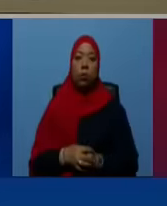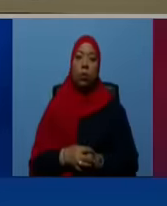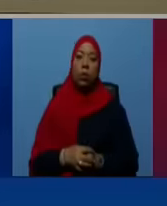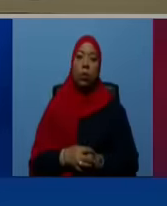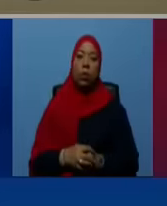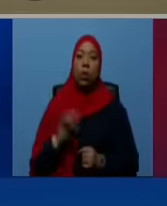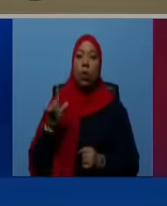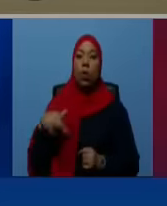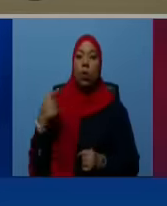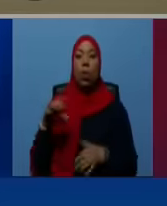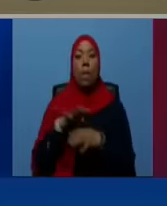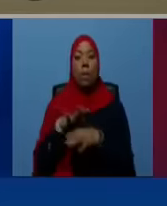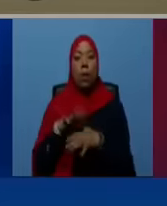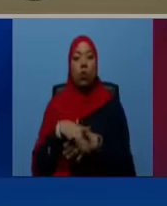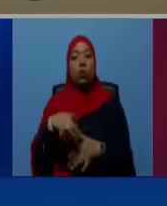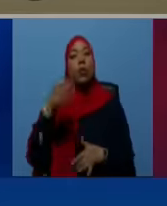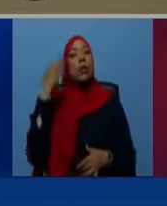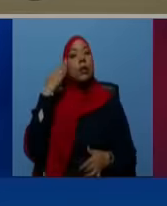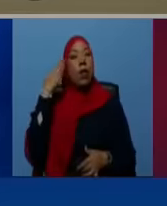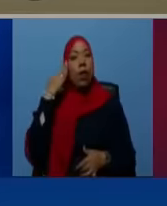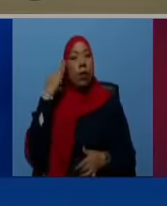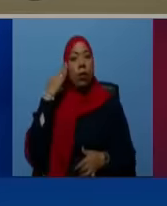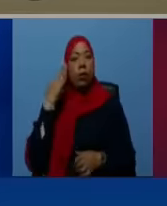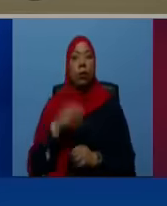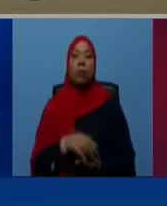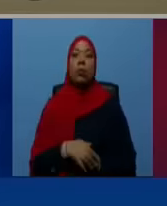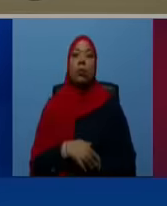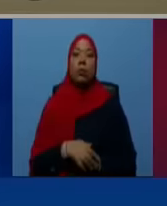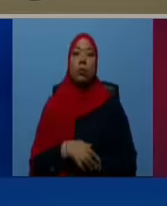Y luego el martes ustedes saben lo que pasó.